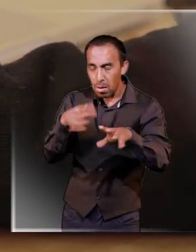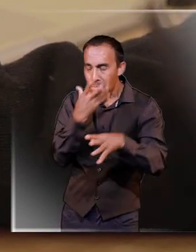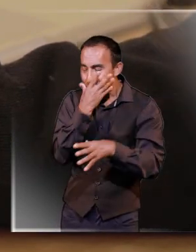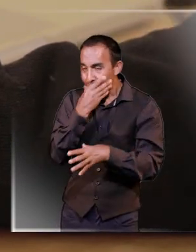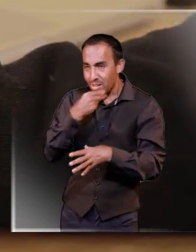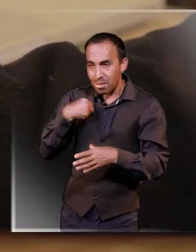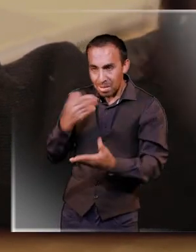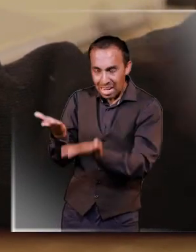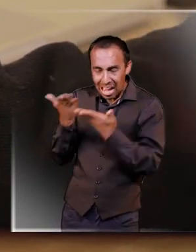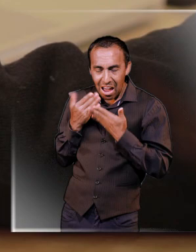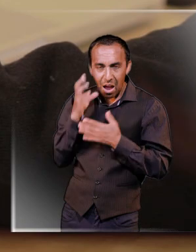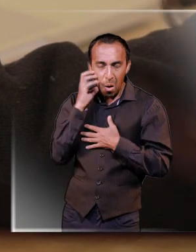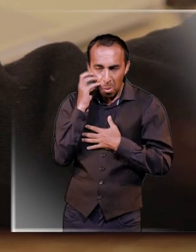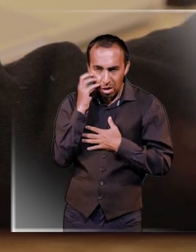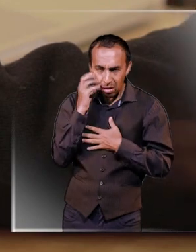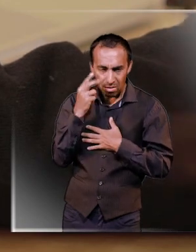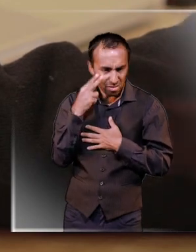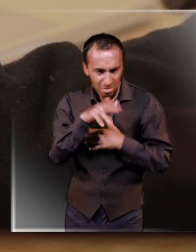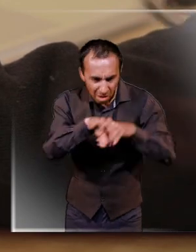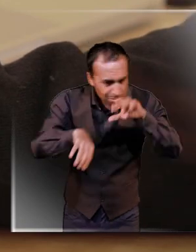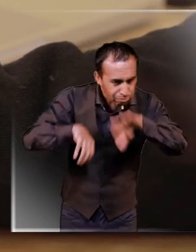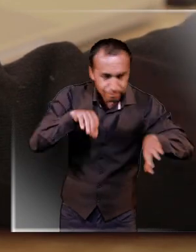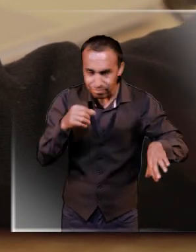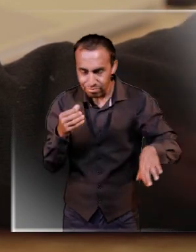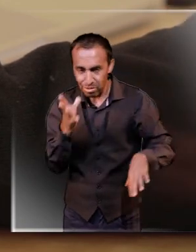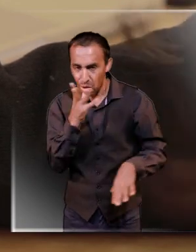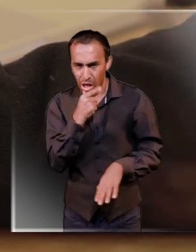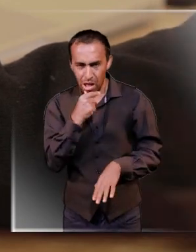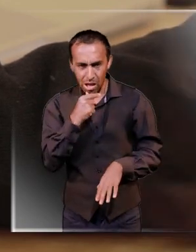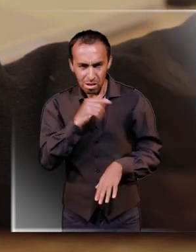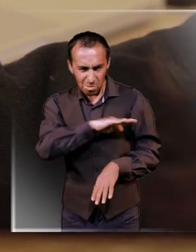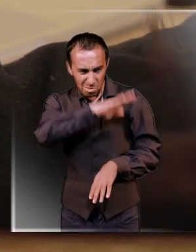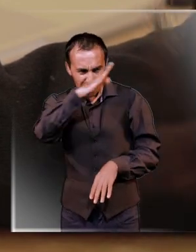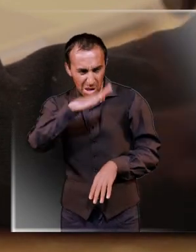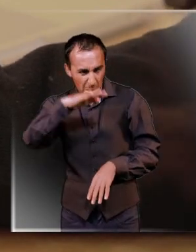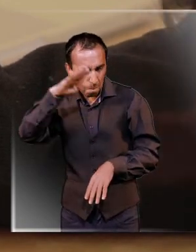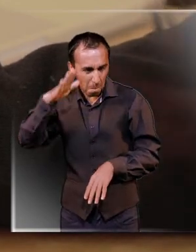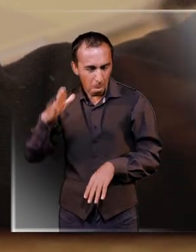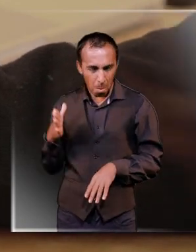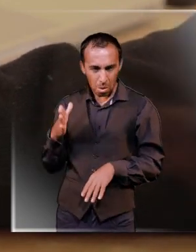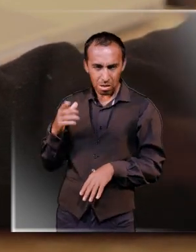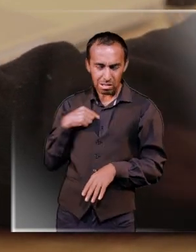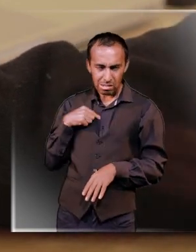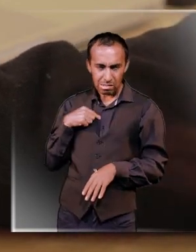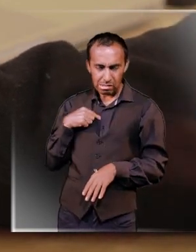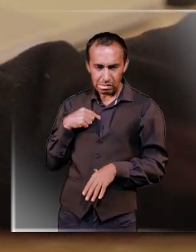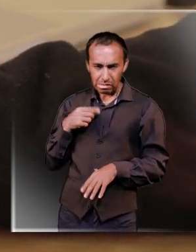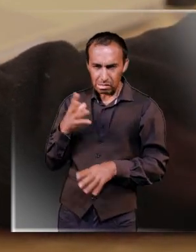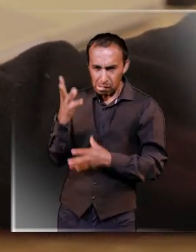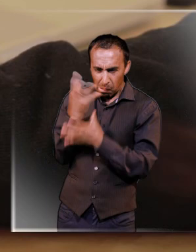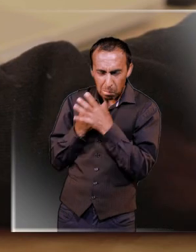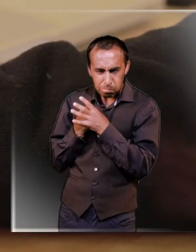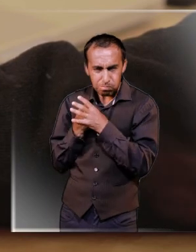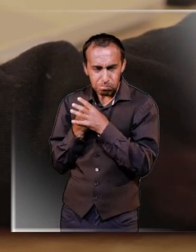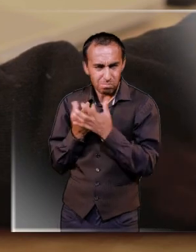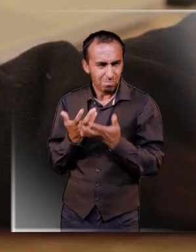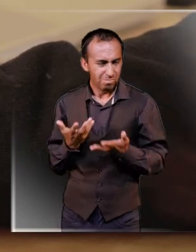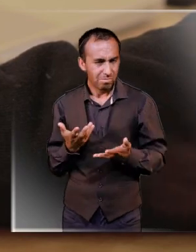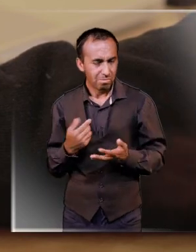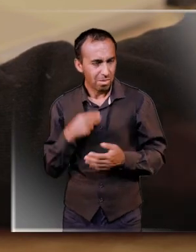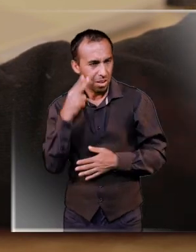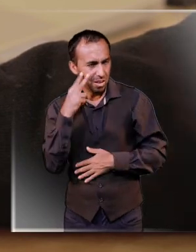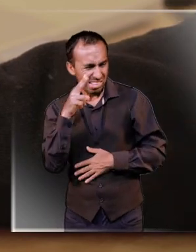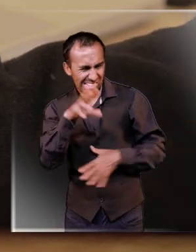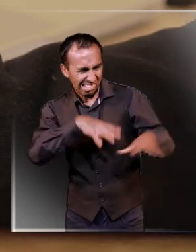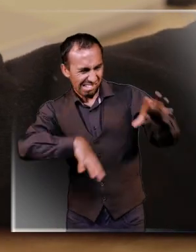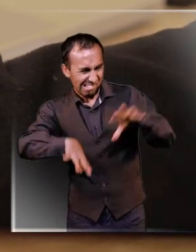cosas maravillosas que me regaló mi abuela, nos dimos cuenta que había desaparecido. Una montaña de libros, autos y rompecabezas se la había tragado.